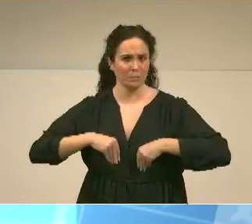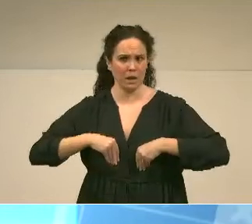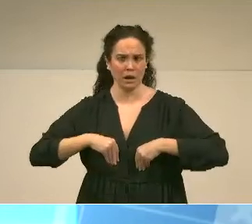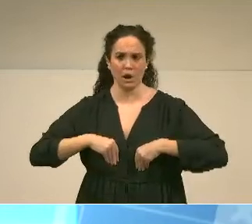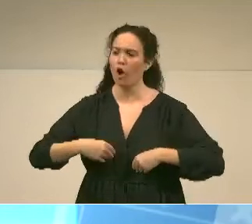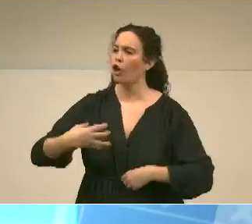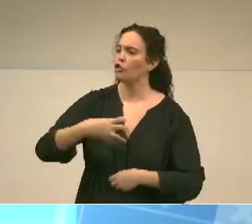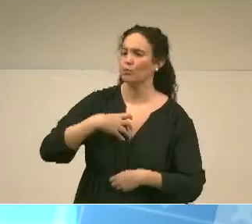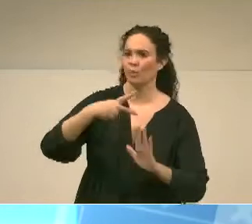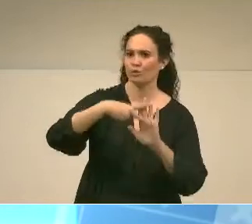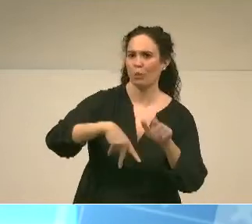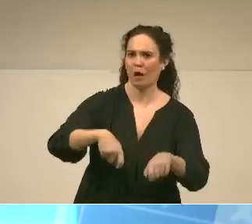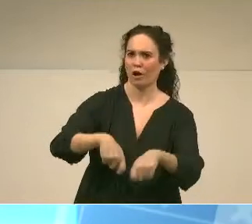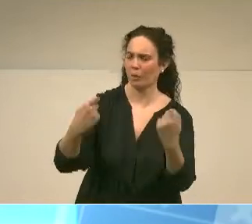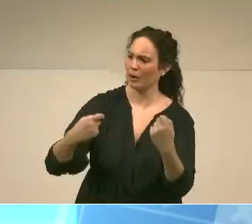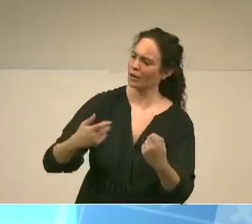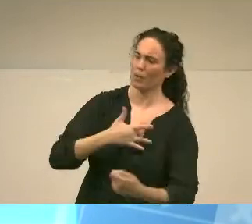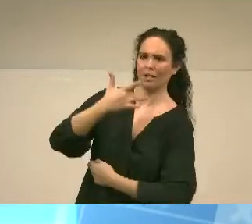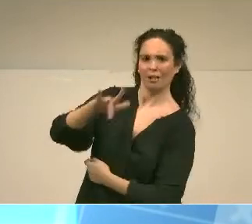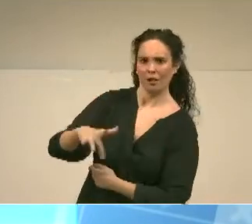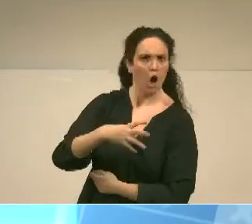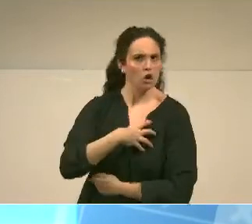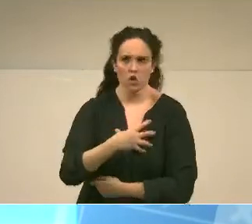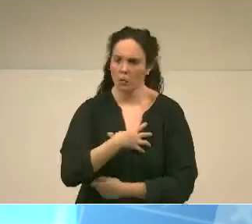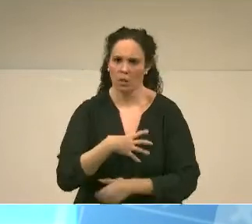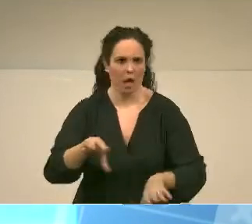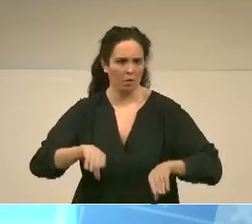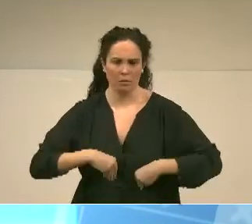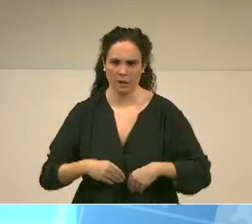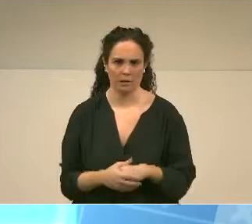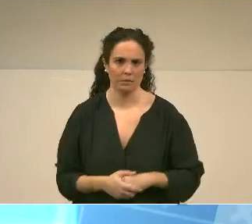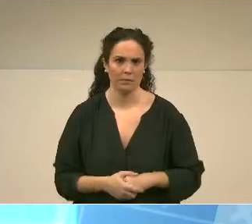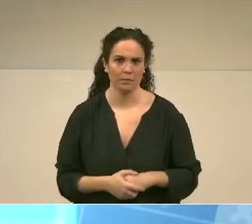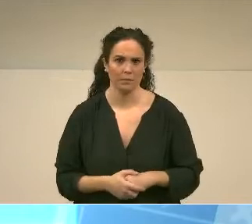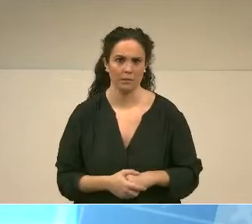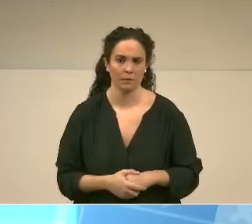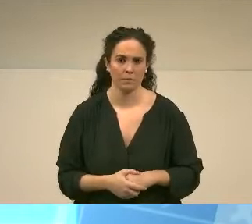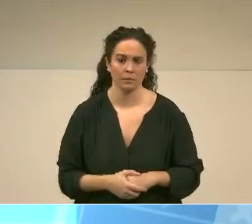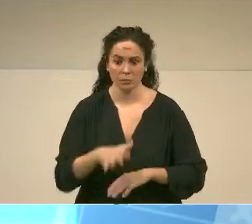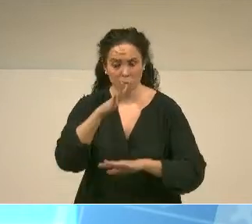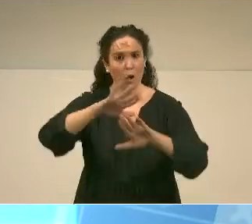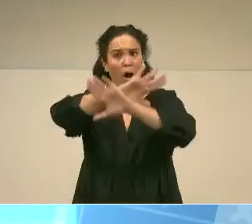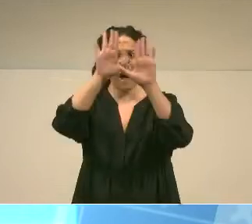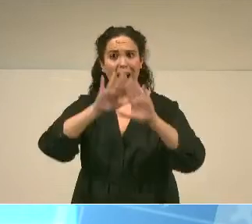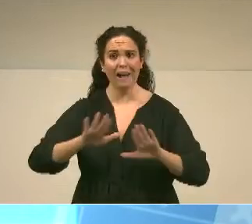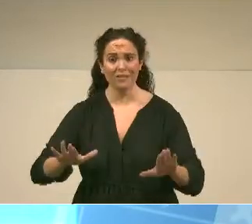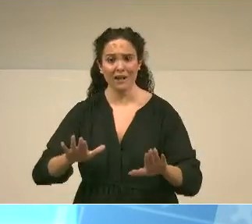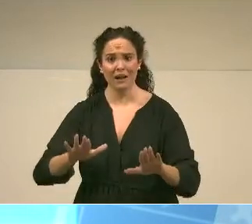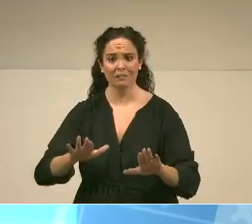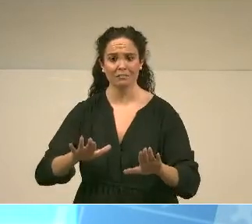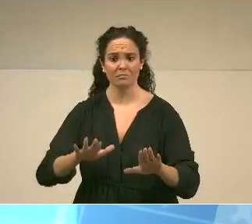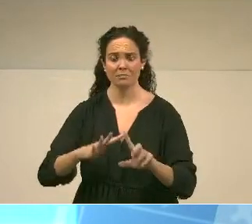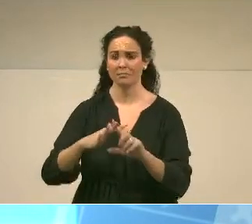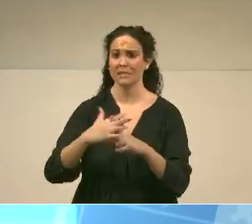betetzea ezarrita dauzkagun arauak. Arau hoien helburua, kasu batzuetan, osasun publikoa zaintzea da, eta gure eta